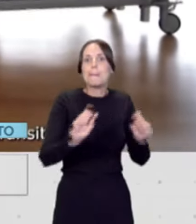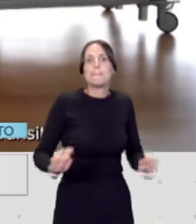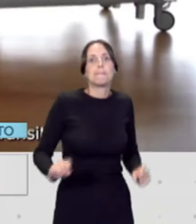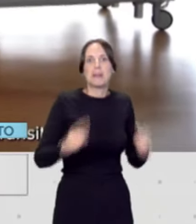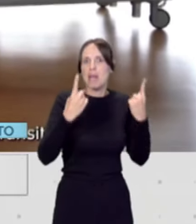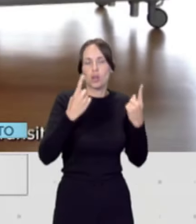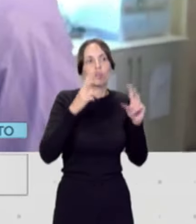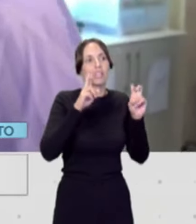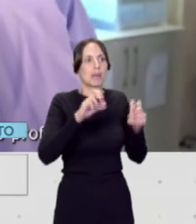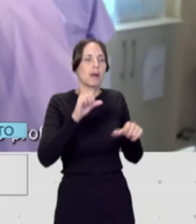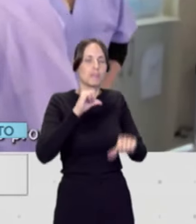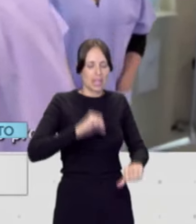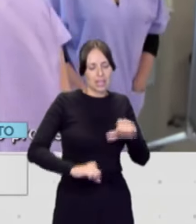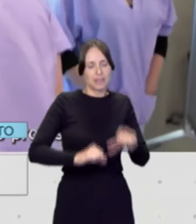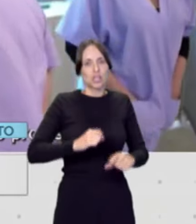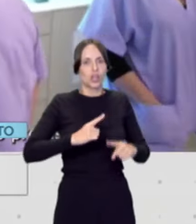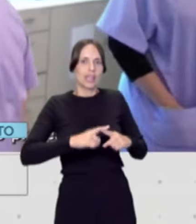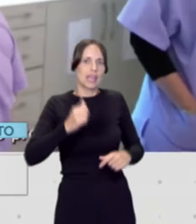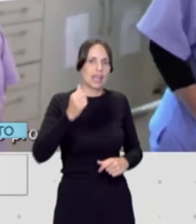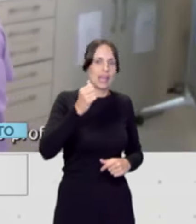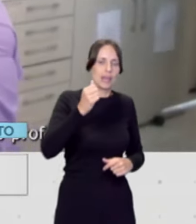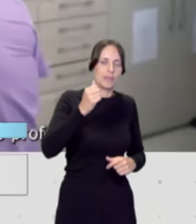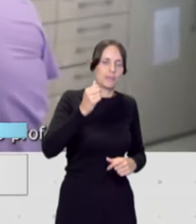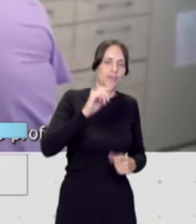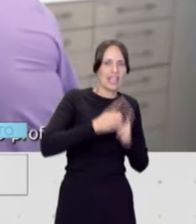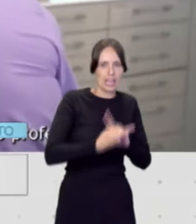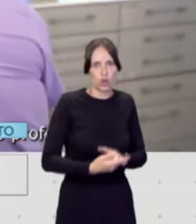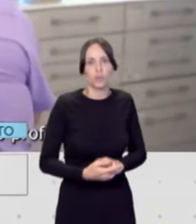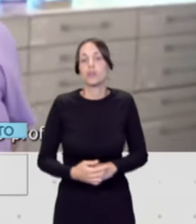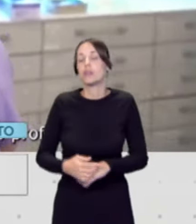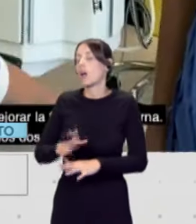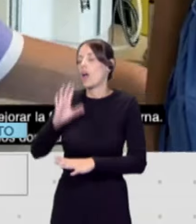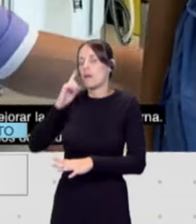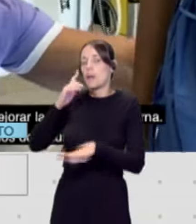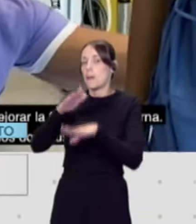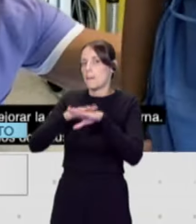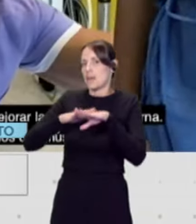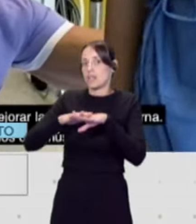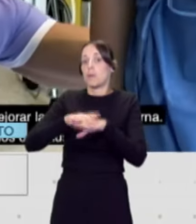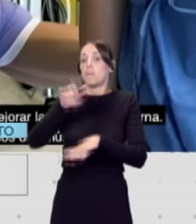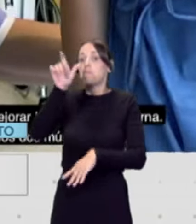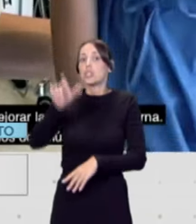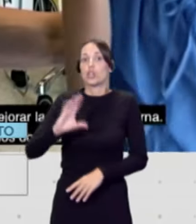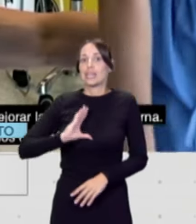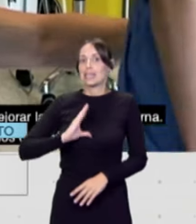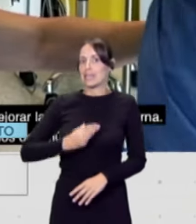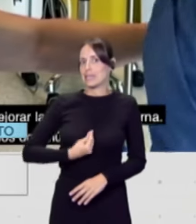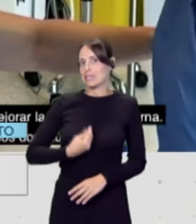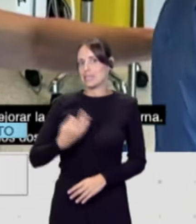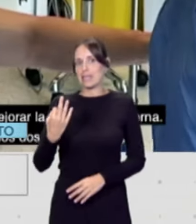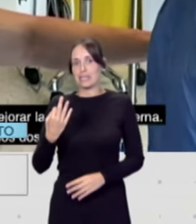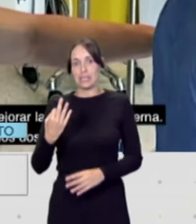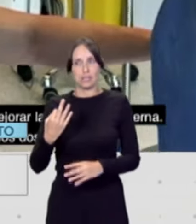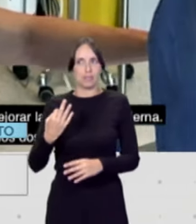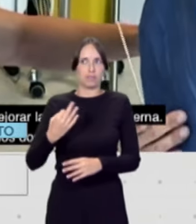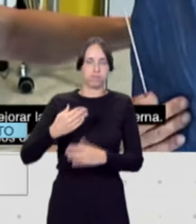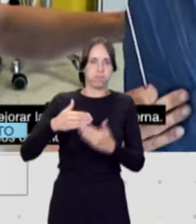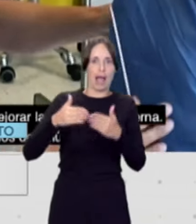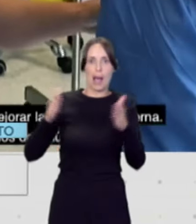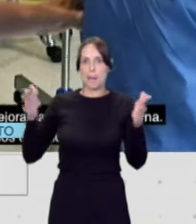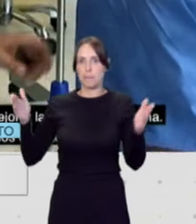género. Básicamente, la persona trans, ¿vale?, es un enorme abanico que puede sentirse como se siente y